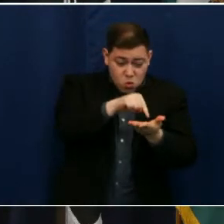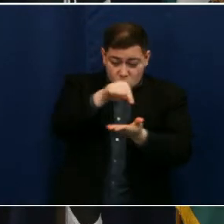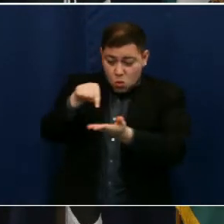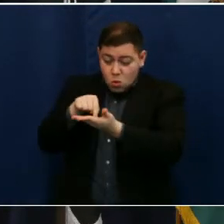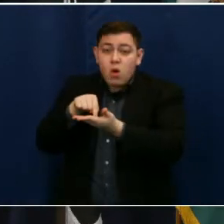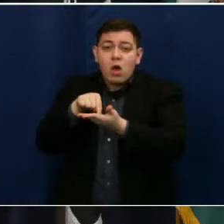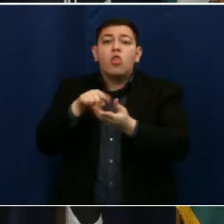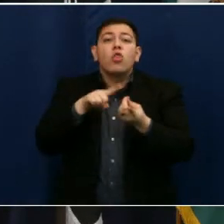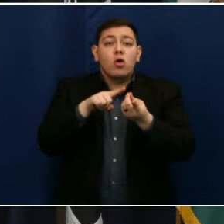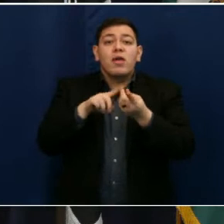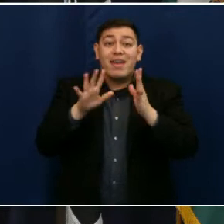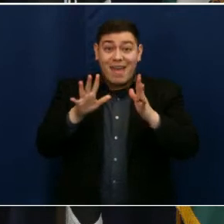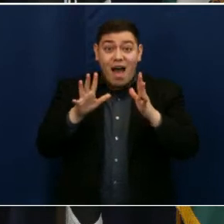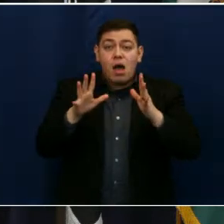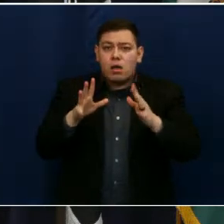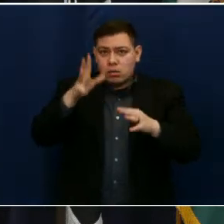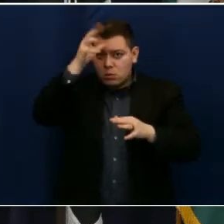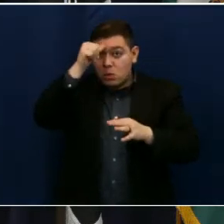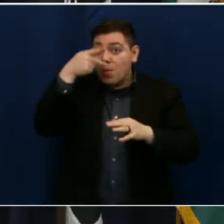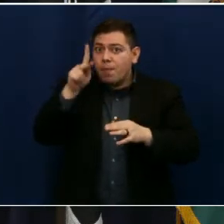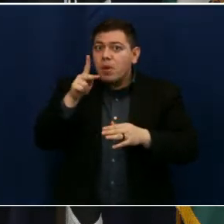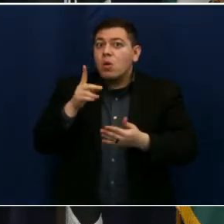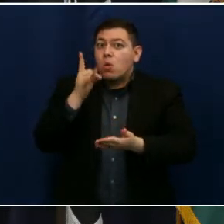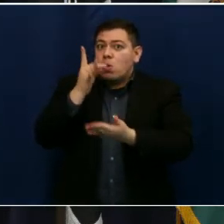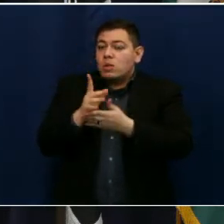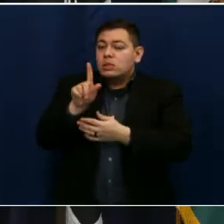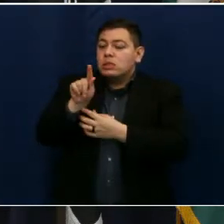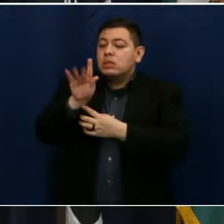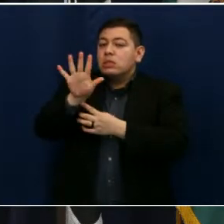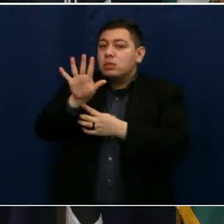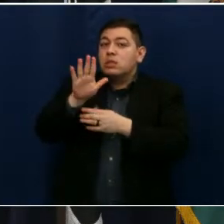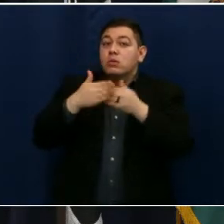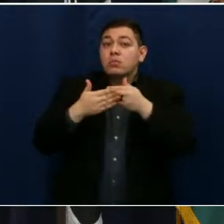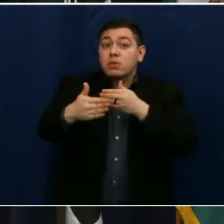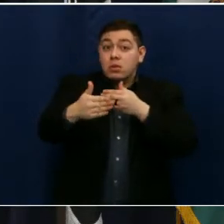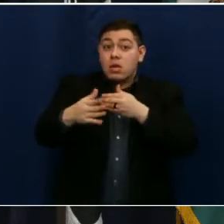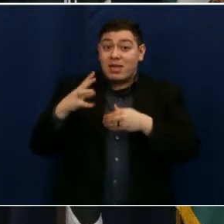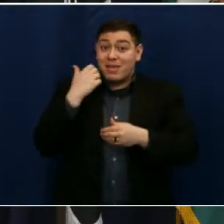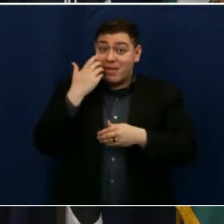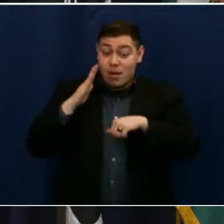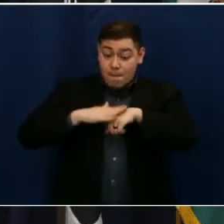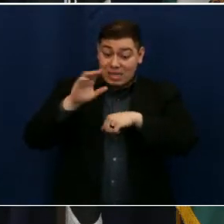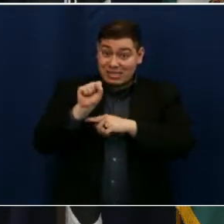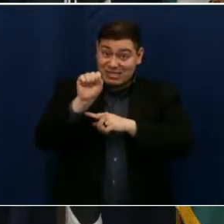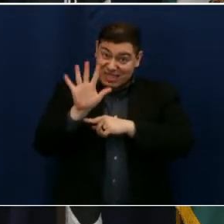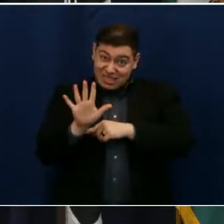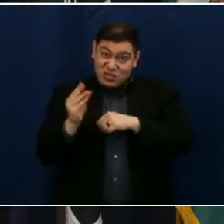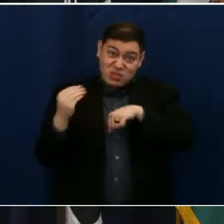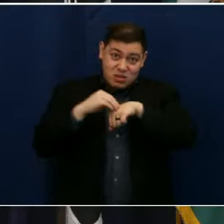más, pero por el momento es solamente las personas de 75 en adelante. Gracias.